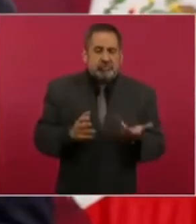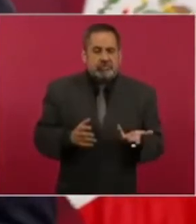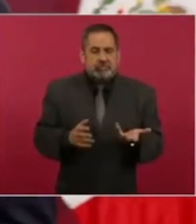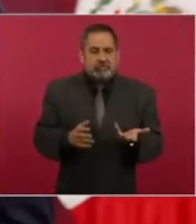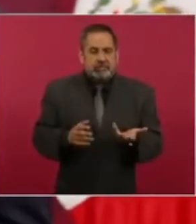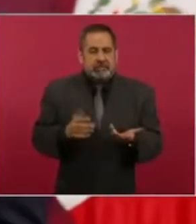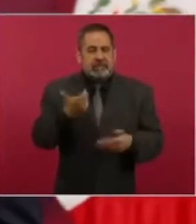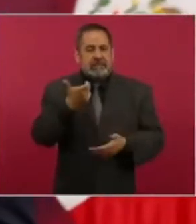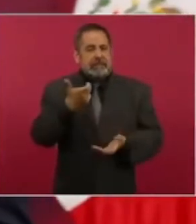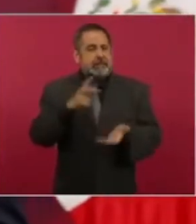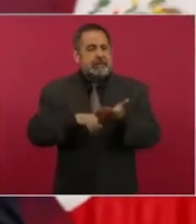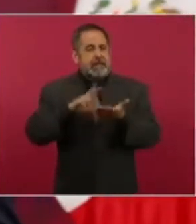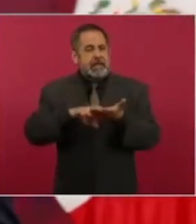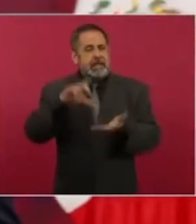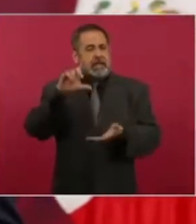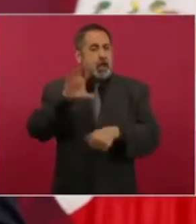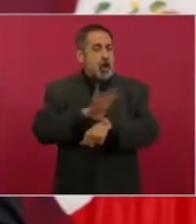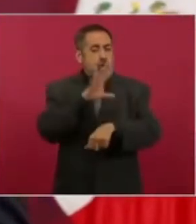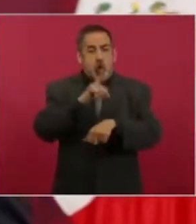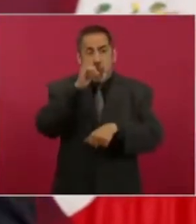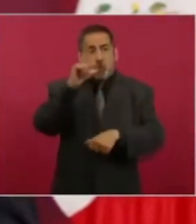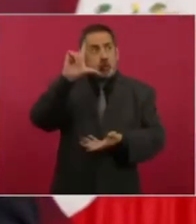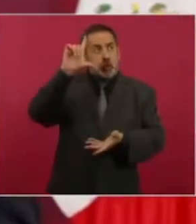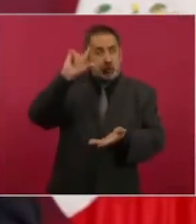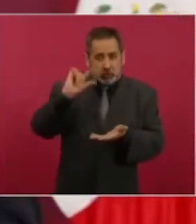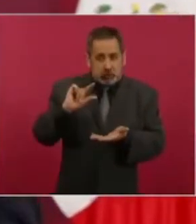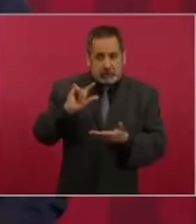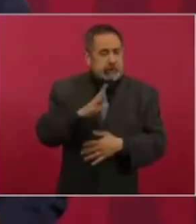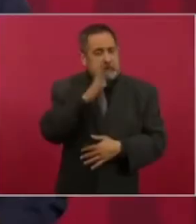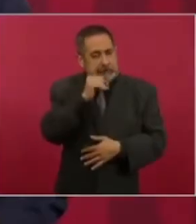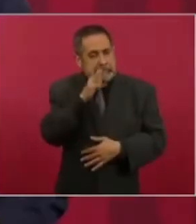bajar el precio de la luz,